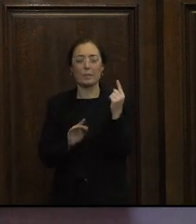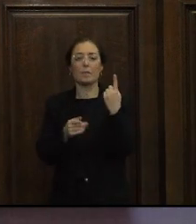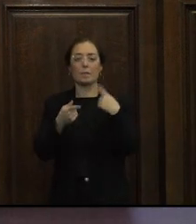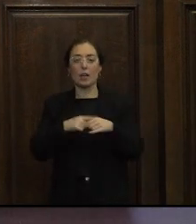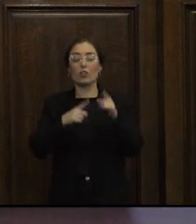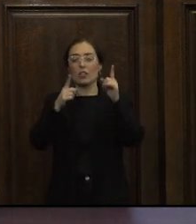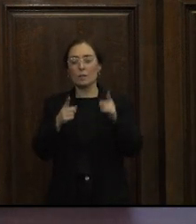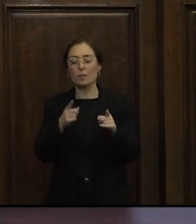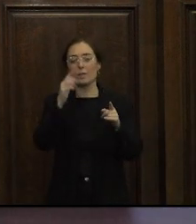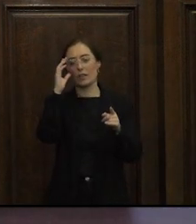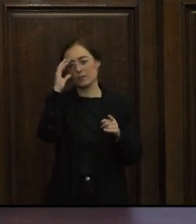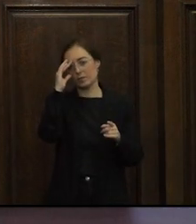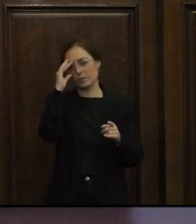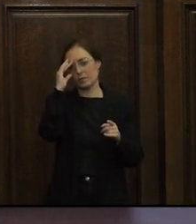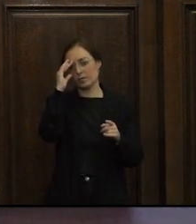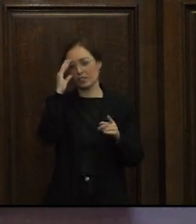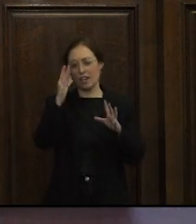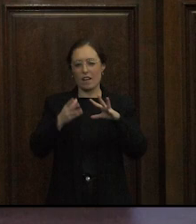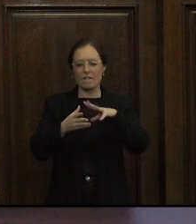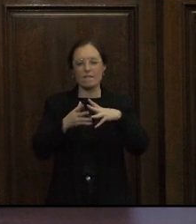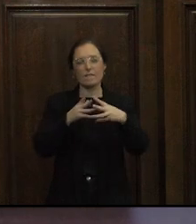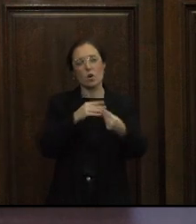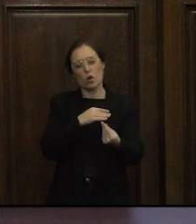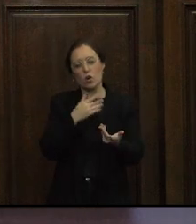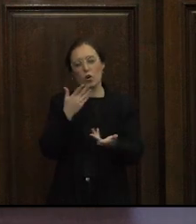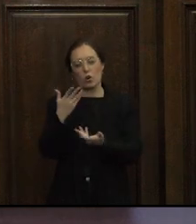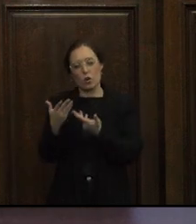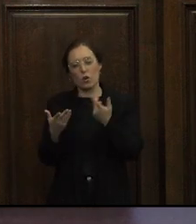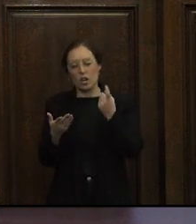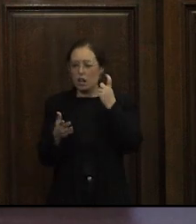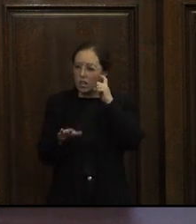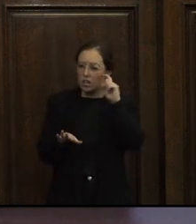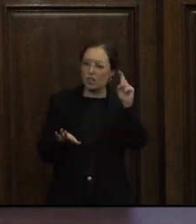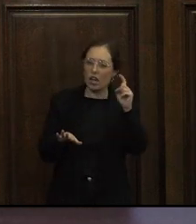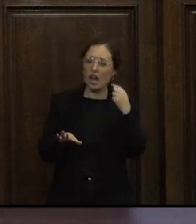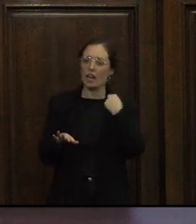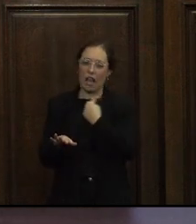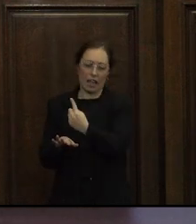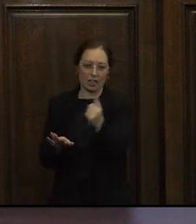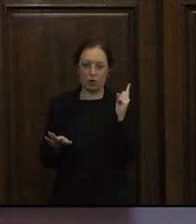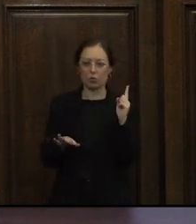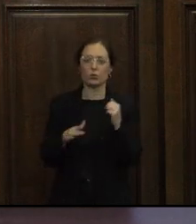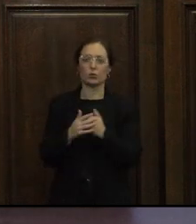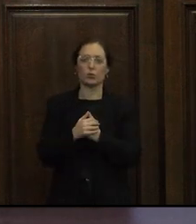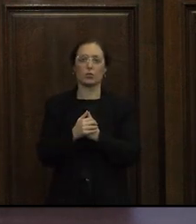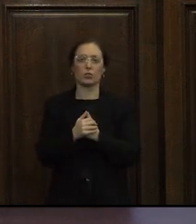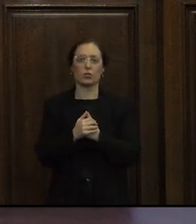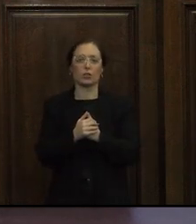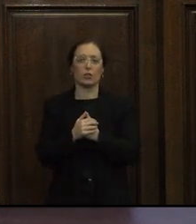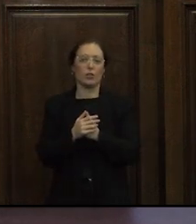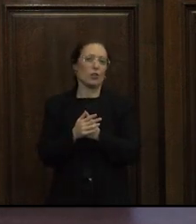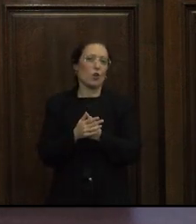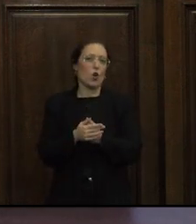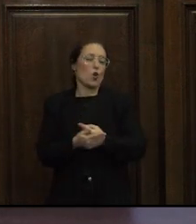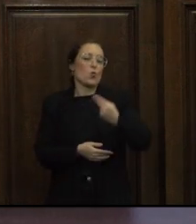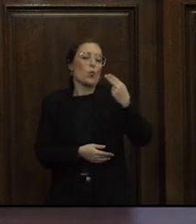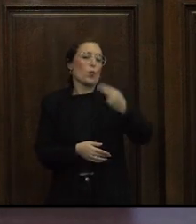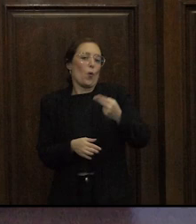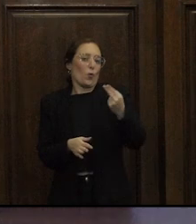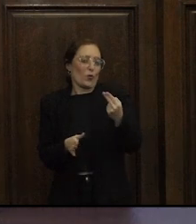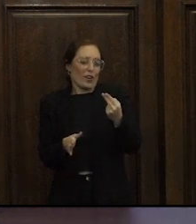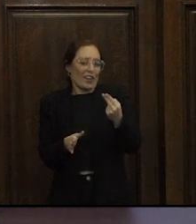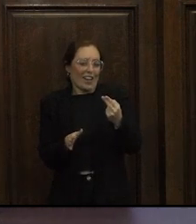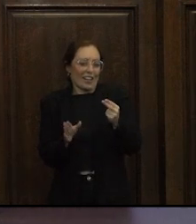con como la fórmula, ¿no? Que opera en cada uno de ellos. Esto nunca agota